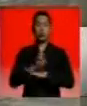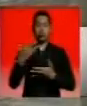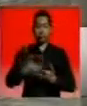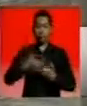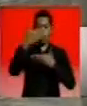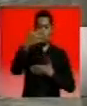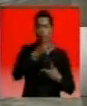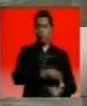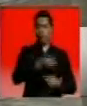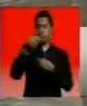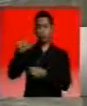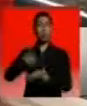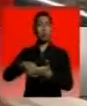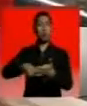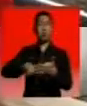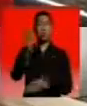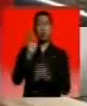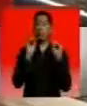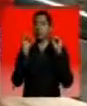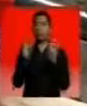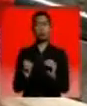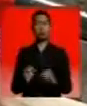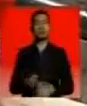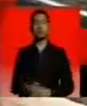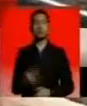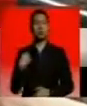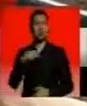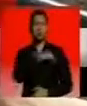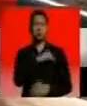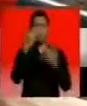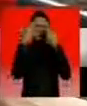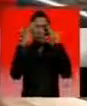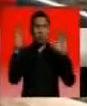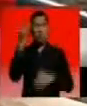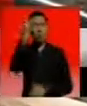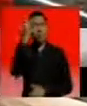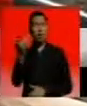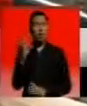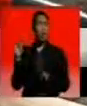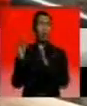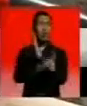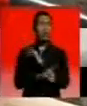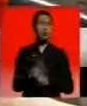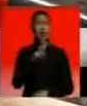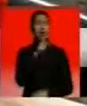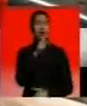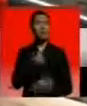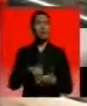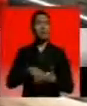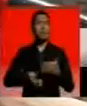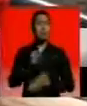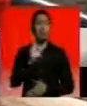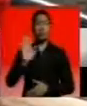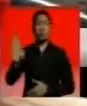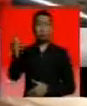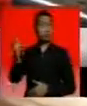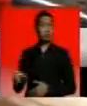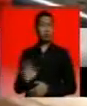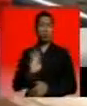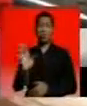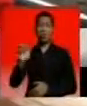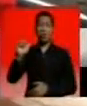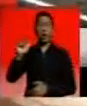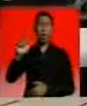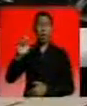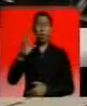documento aparece su firma. No sabemos por qué, ellos lo sabrán. ¿Quién firmó esos contratos? Alex Bravo